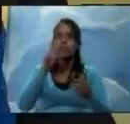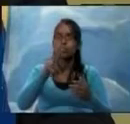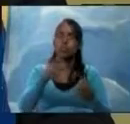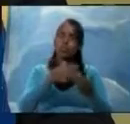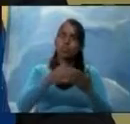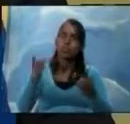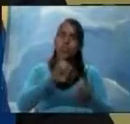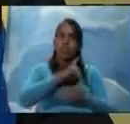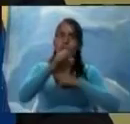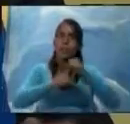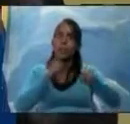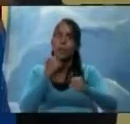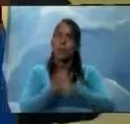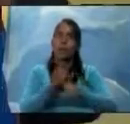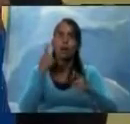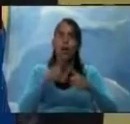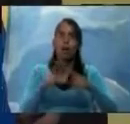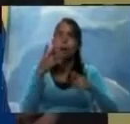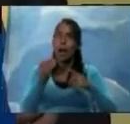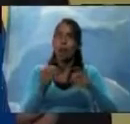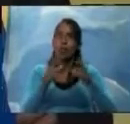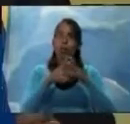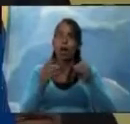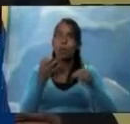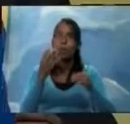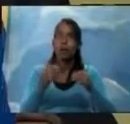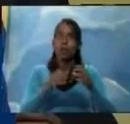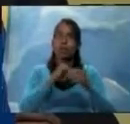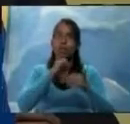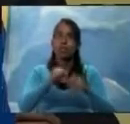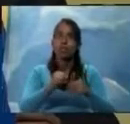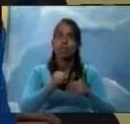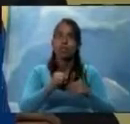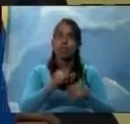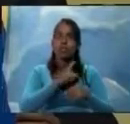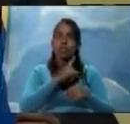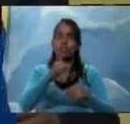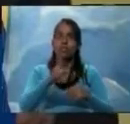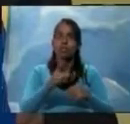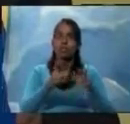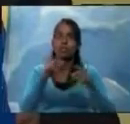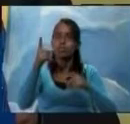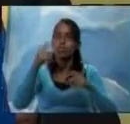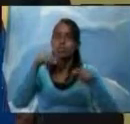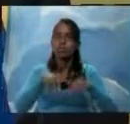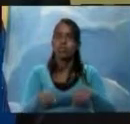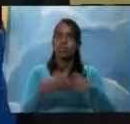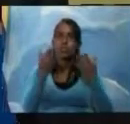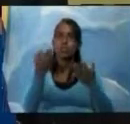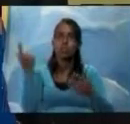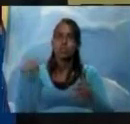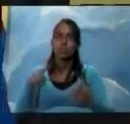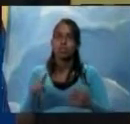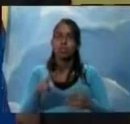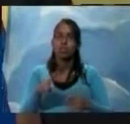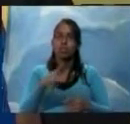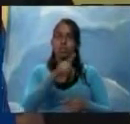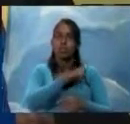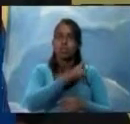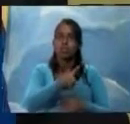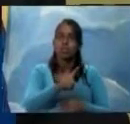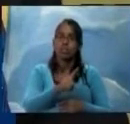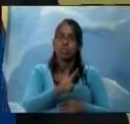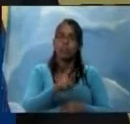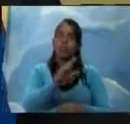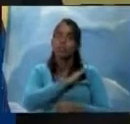2 millones de obreros, pero hoy usted tiene ahí a su lado la capacidad que Dios le ha dado, y hoy usted tiene la palabra